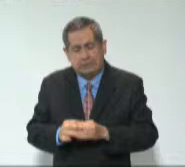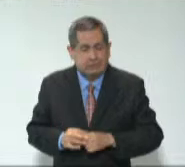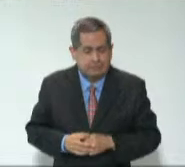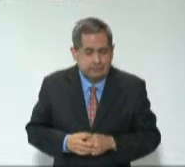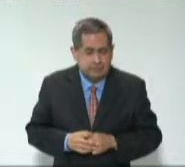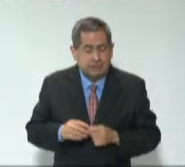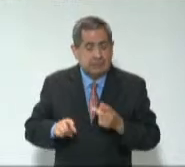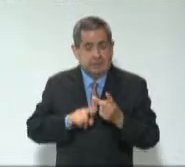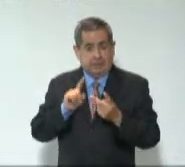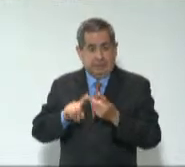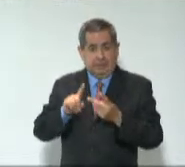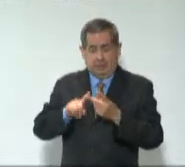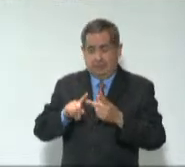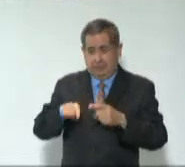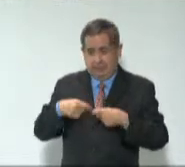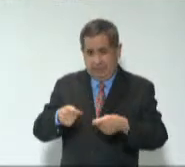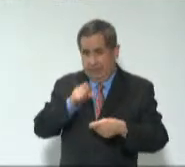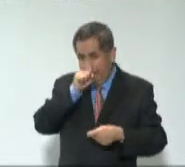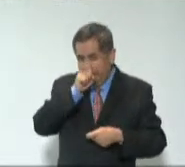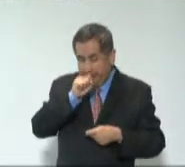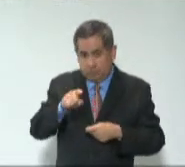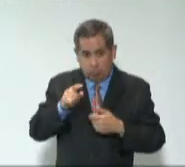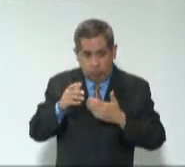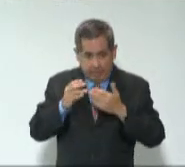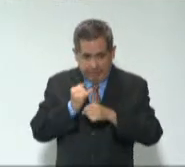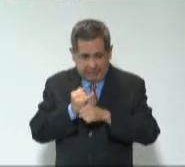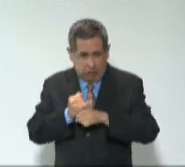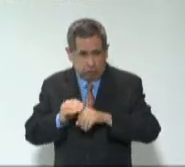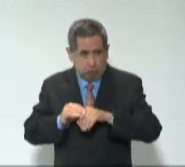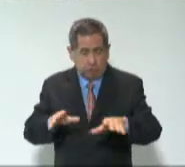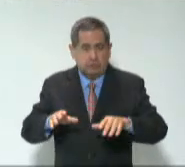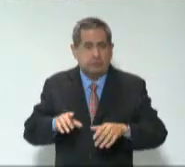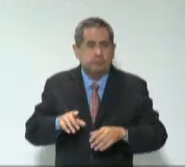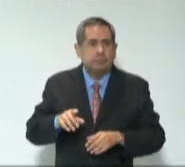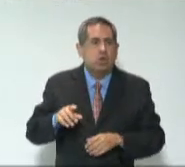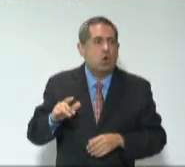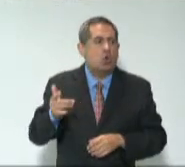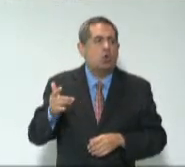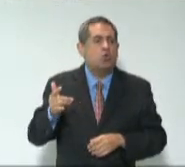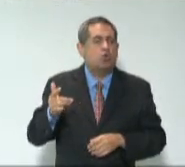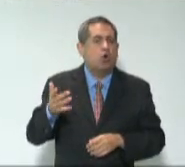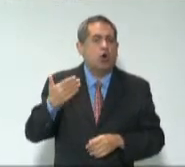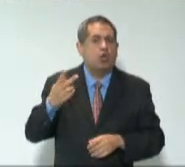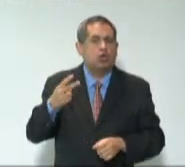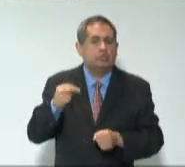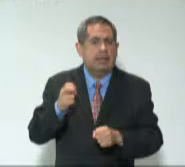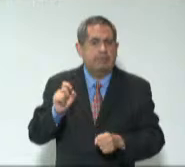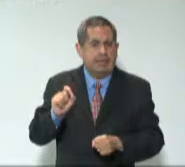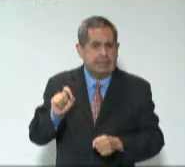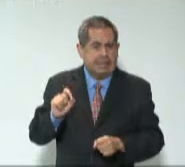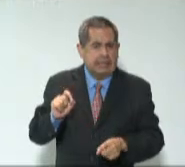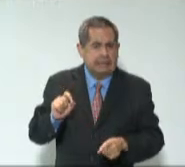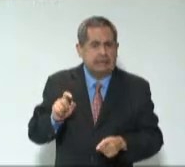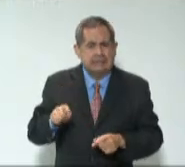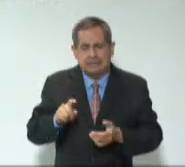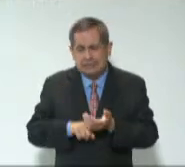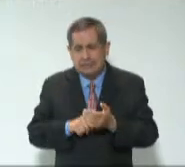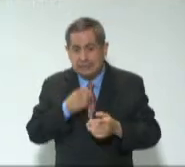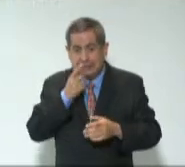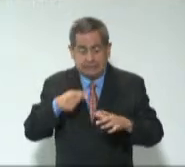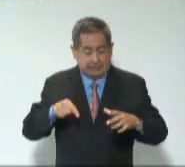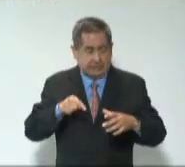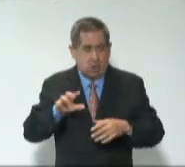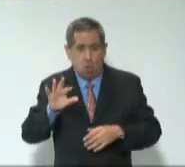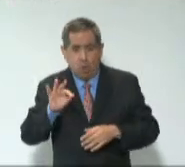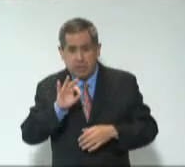segunda entrega de este mismo estudio que se publicó en julio del 2020 se establece que el 40%